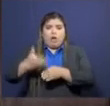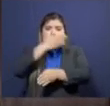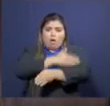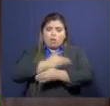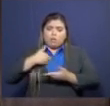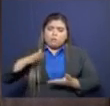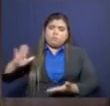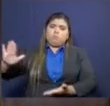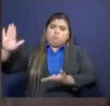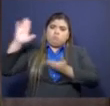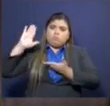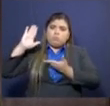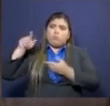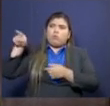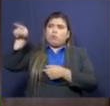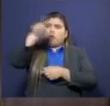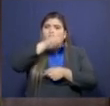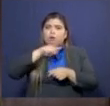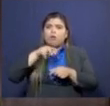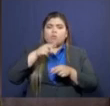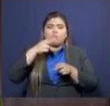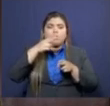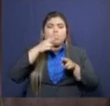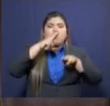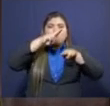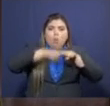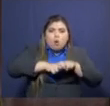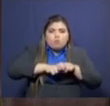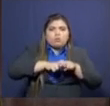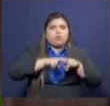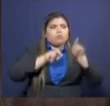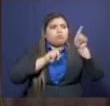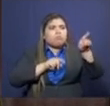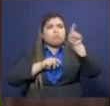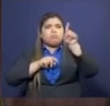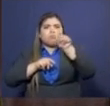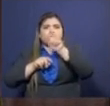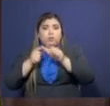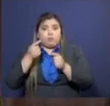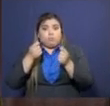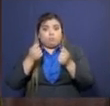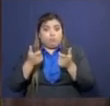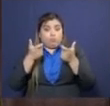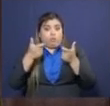no designé amigos, ni amigos de mis amigos,